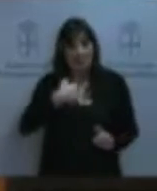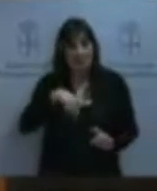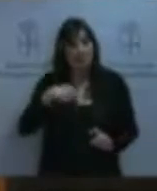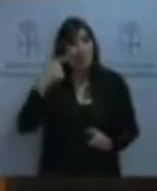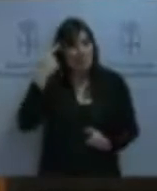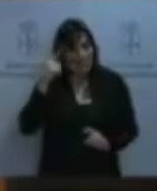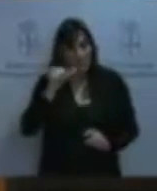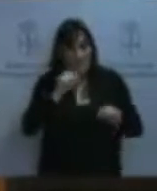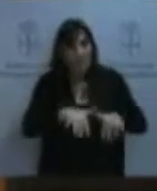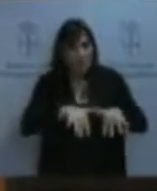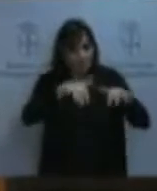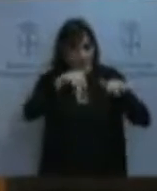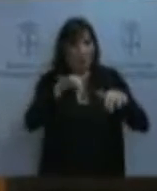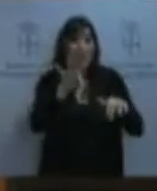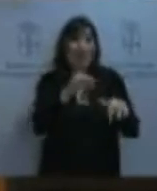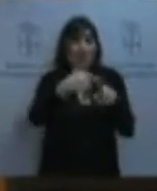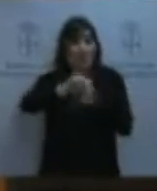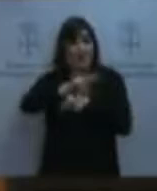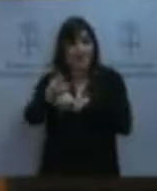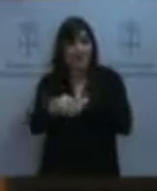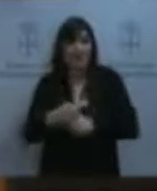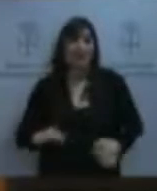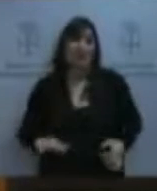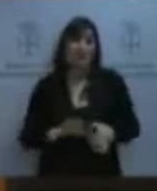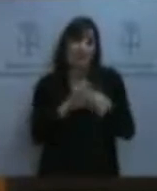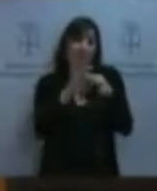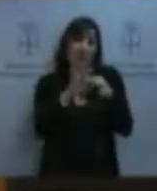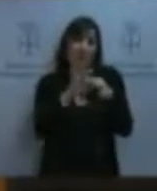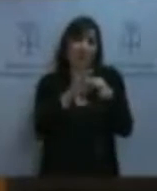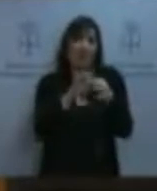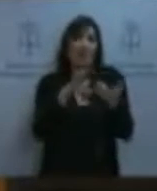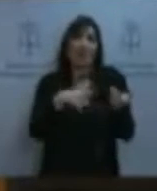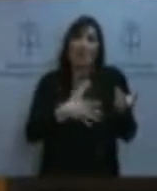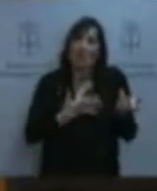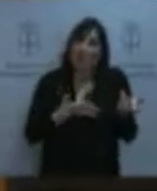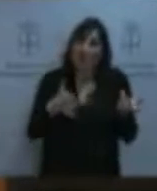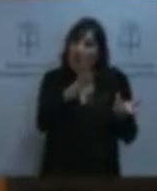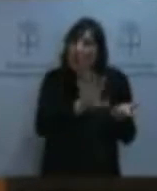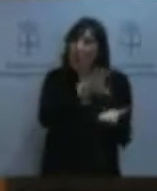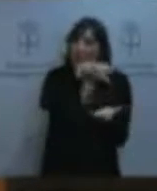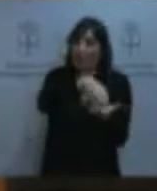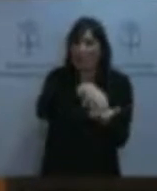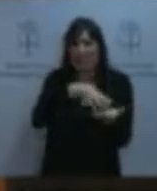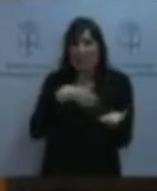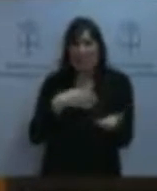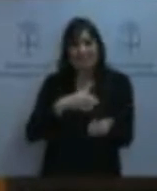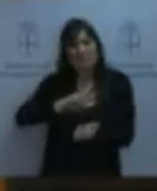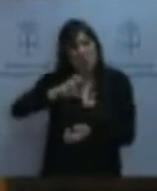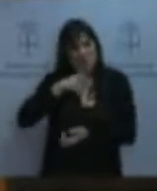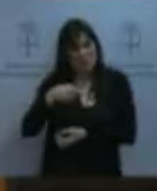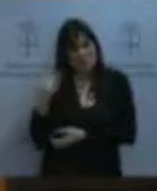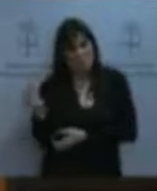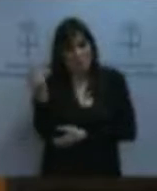sobre la posibilidad de que la ubicación sea manifiestamente mejorable por parte del catedrático que está al frente del